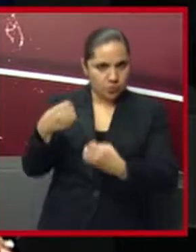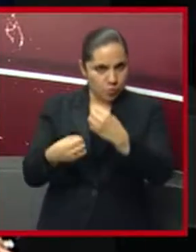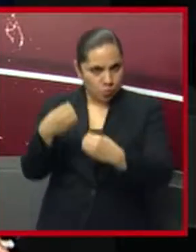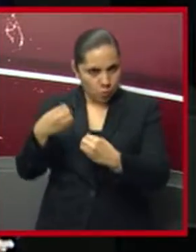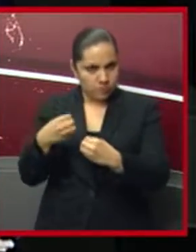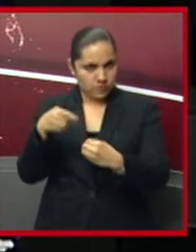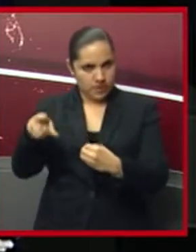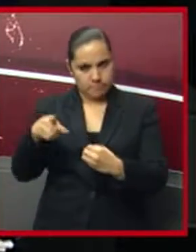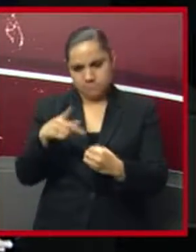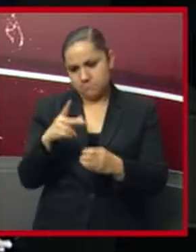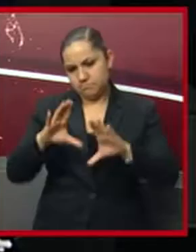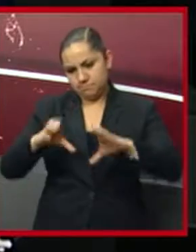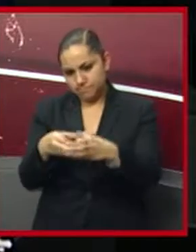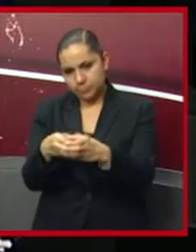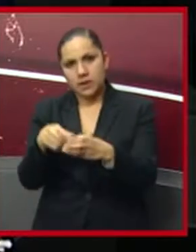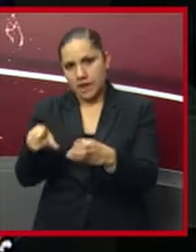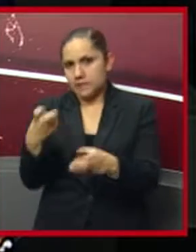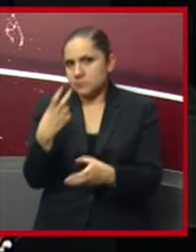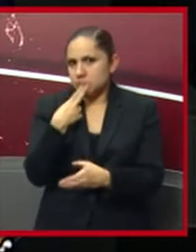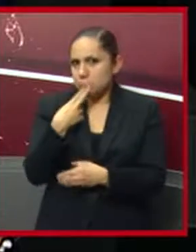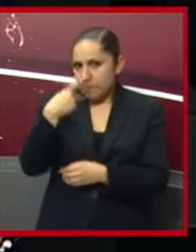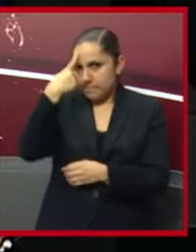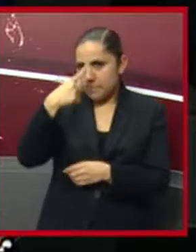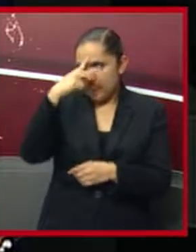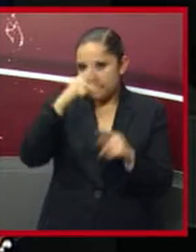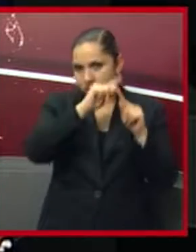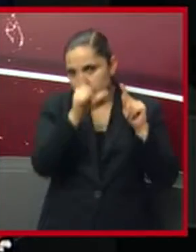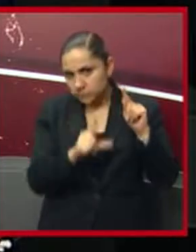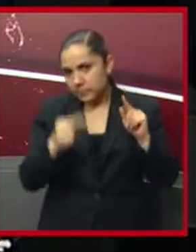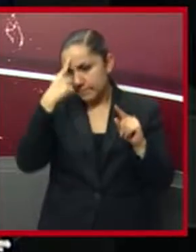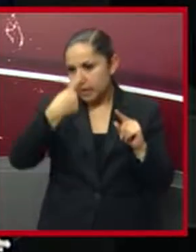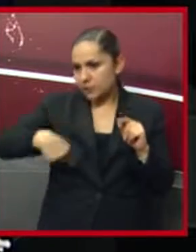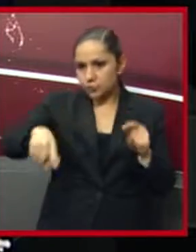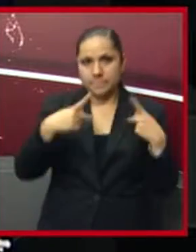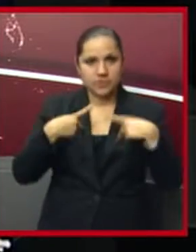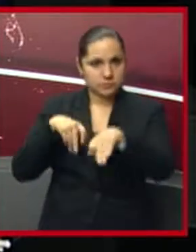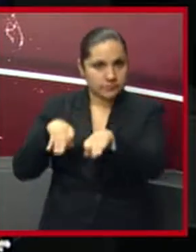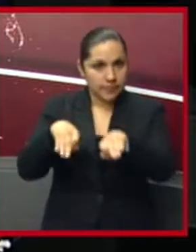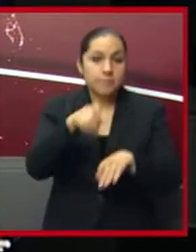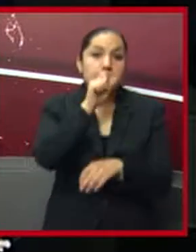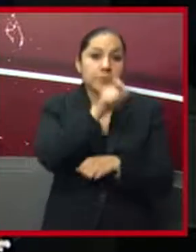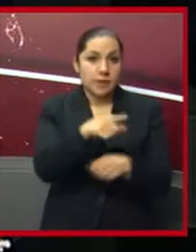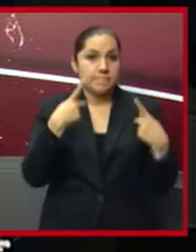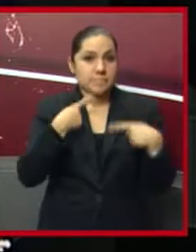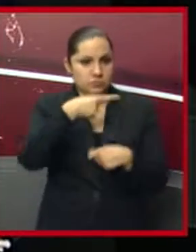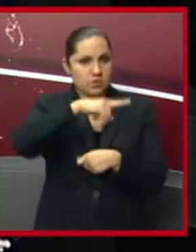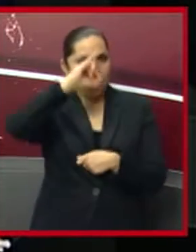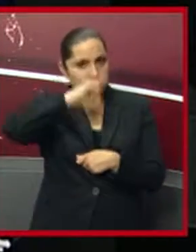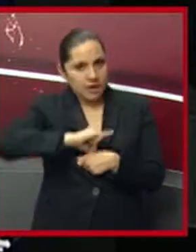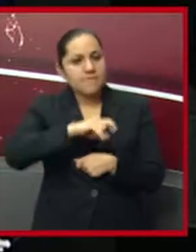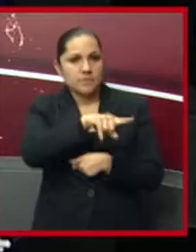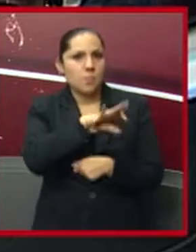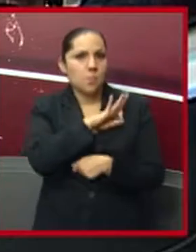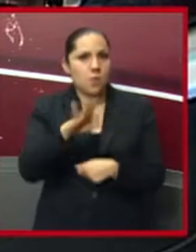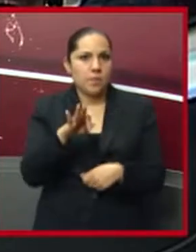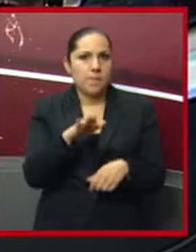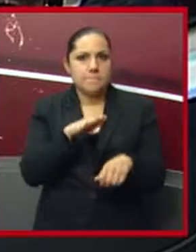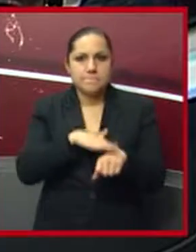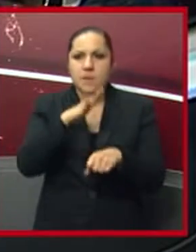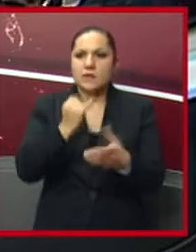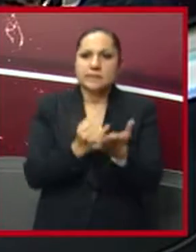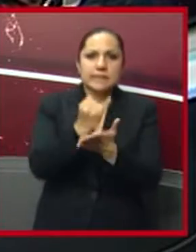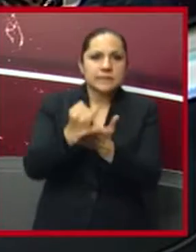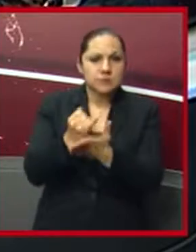país, creo que es en beneficio de los trabajadores y también en beneficio de los patrones, porque van a tener resoluciones mucho más justas y apegadas a derecho. ¿Es una